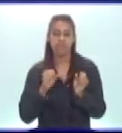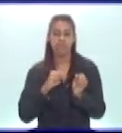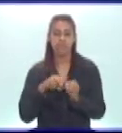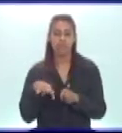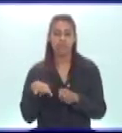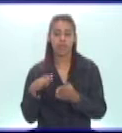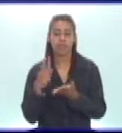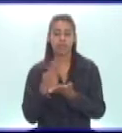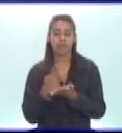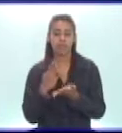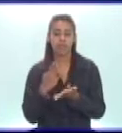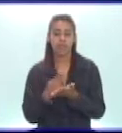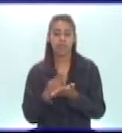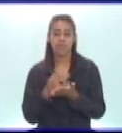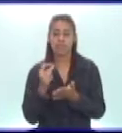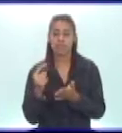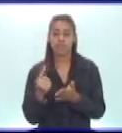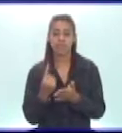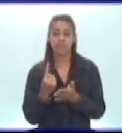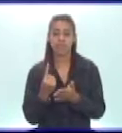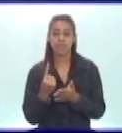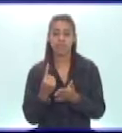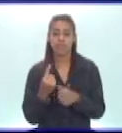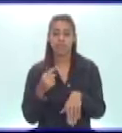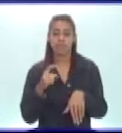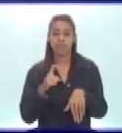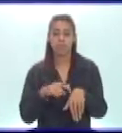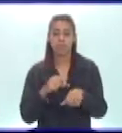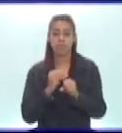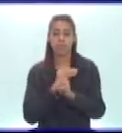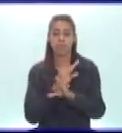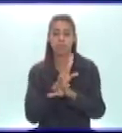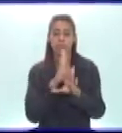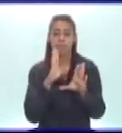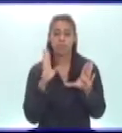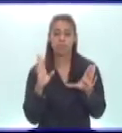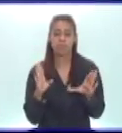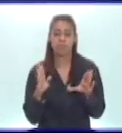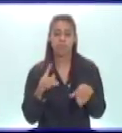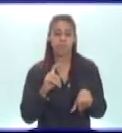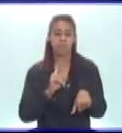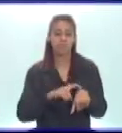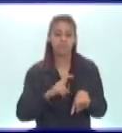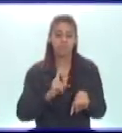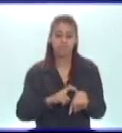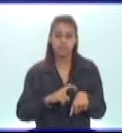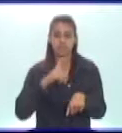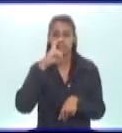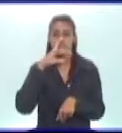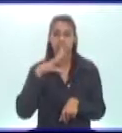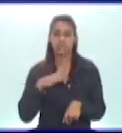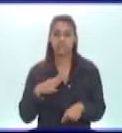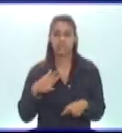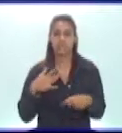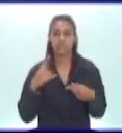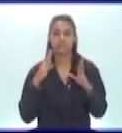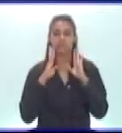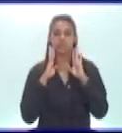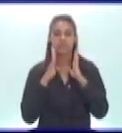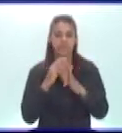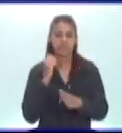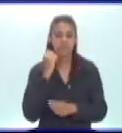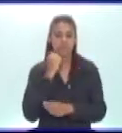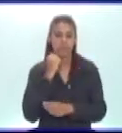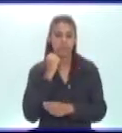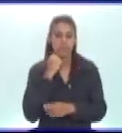actividades docentes preferiblemente para el horario de la mañana, que es la hora en que los menores se encuentran más atentos,